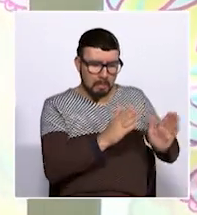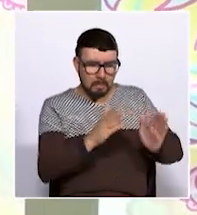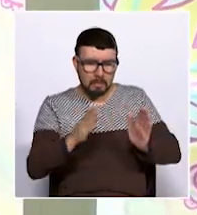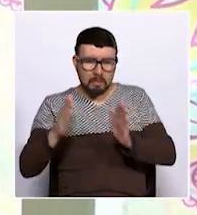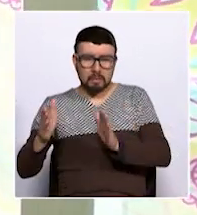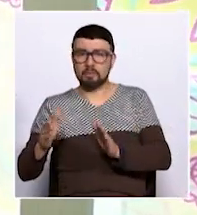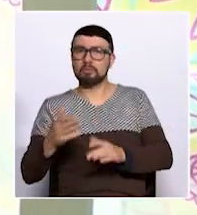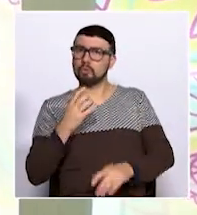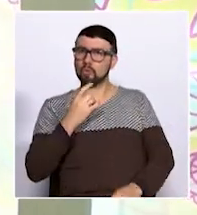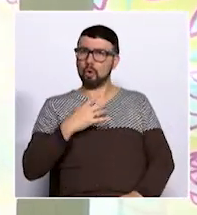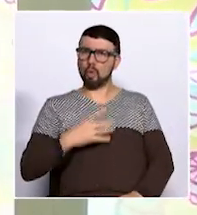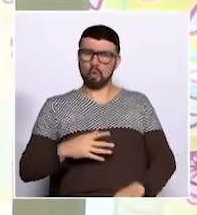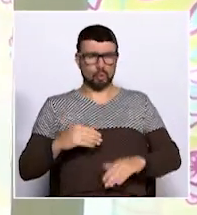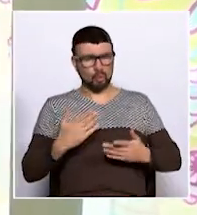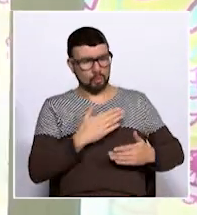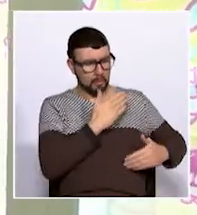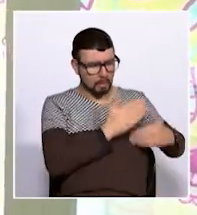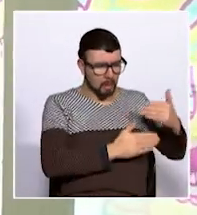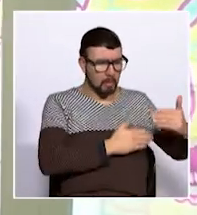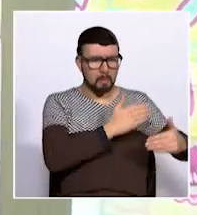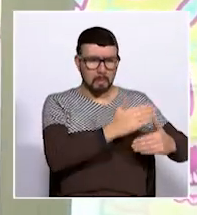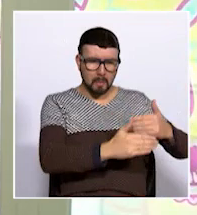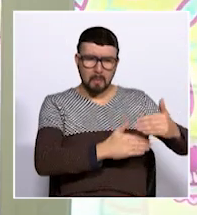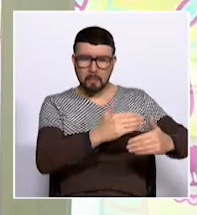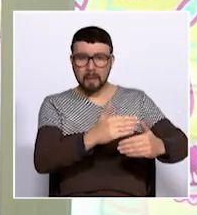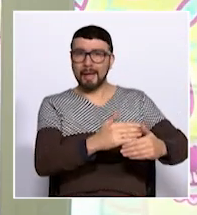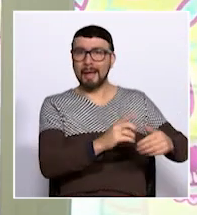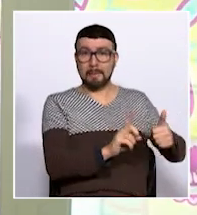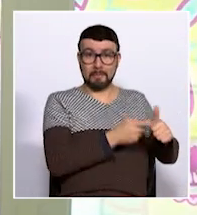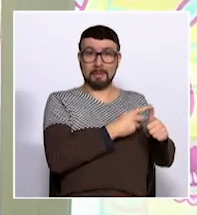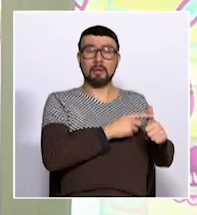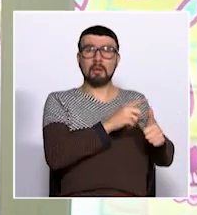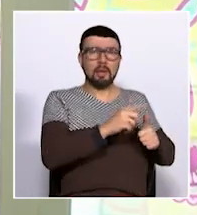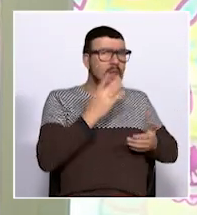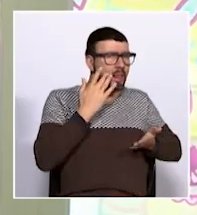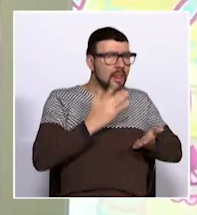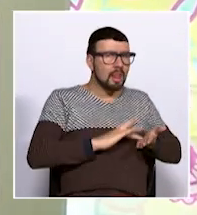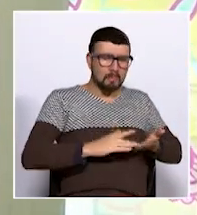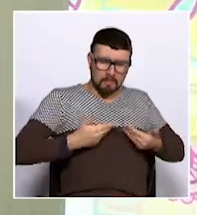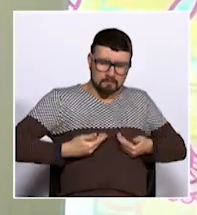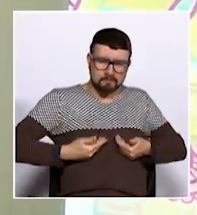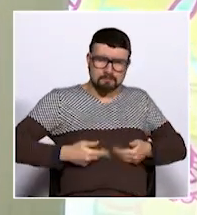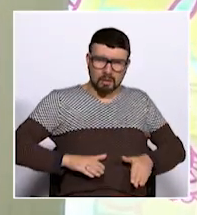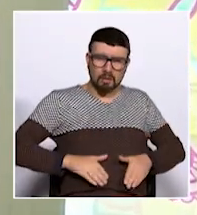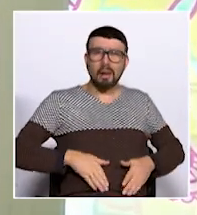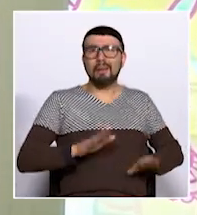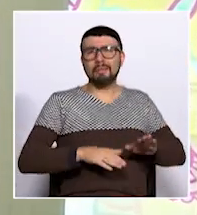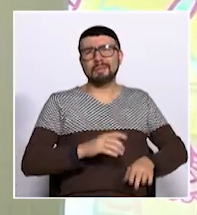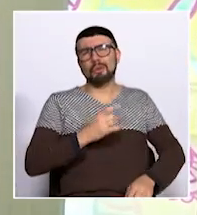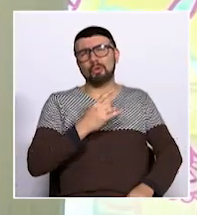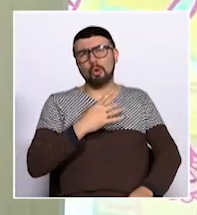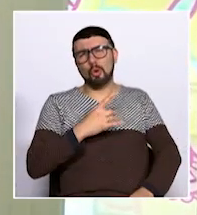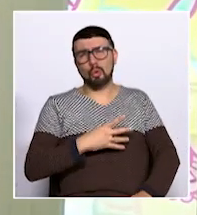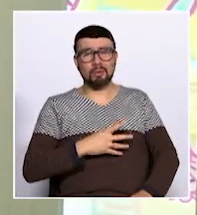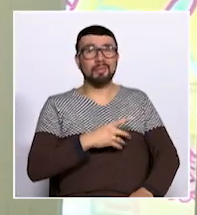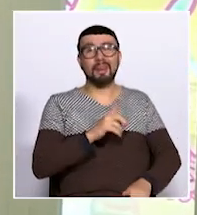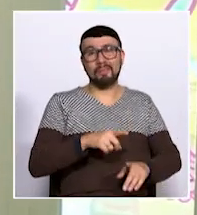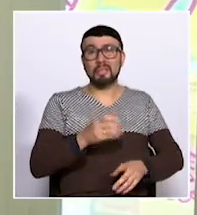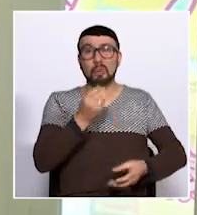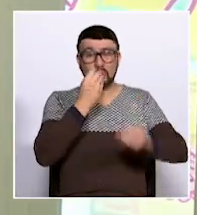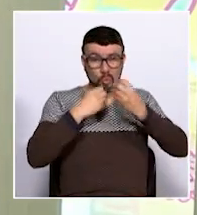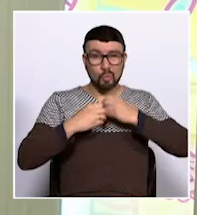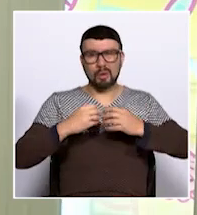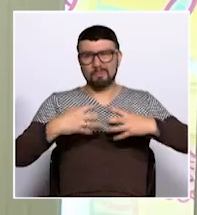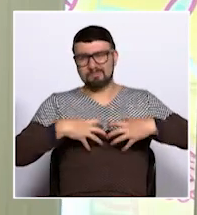cómo podemos hacer el proceso de desintoxicación, que muchas veces los dolores van asociados a intoxicación por metales pesados